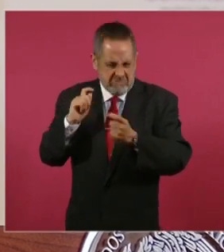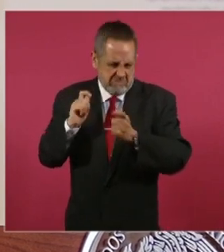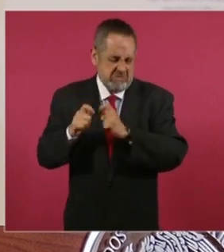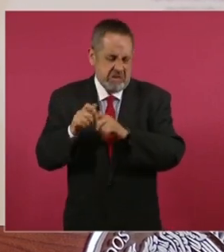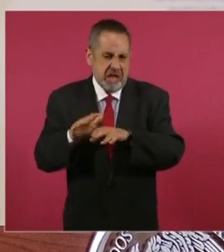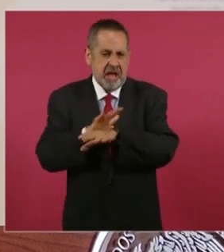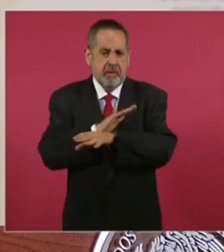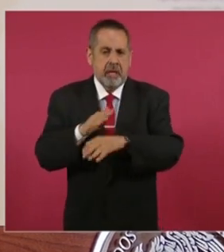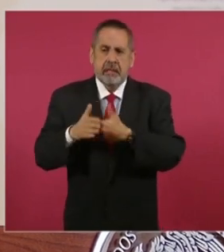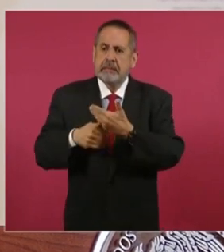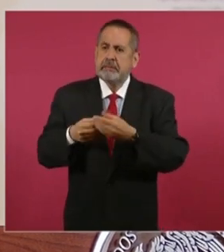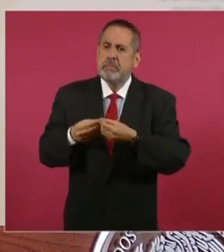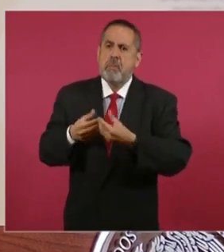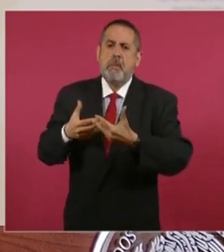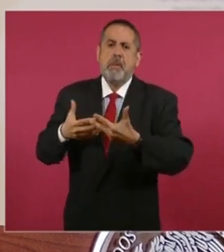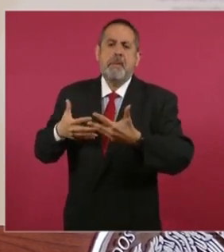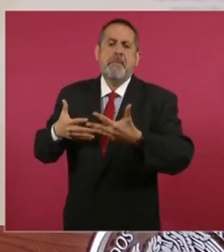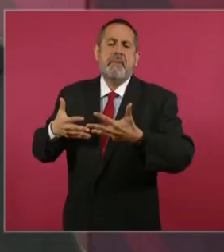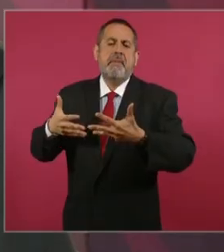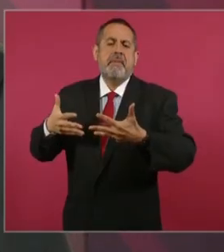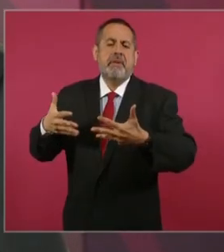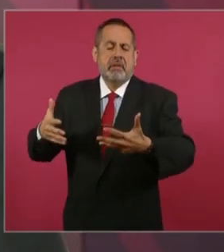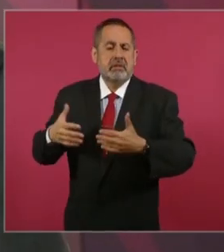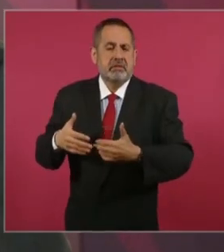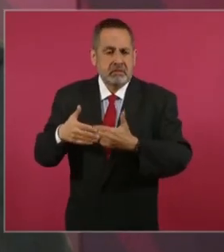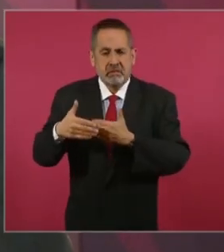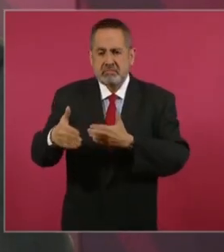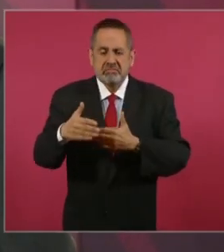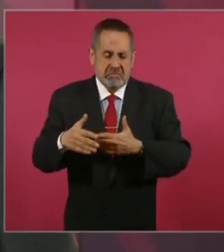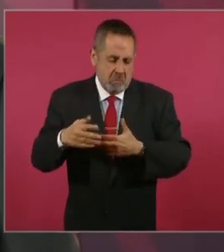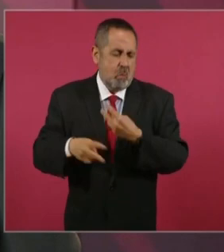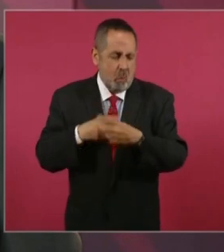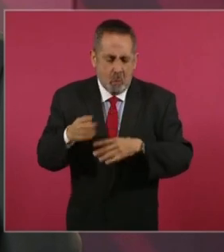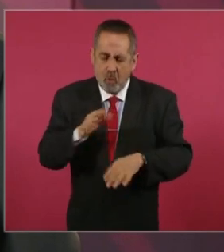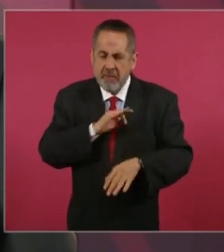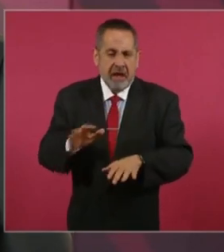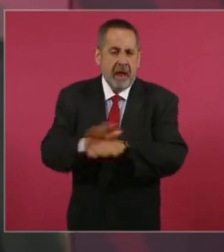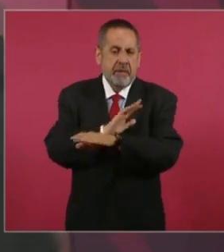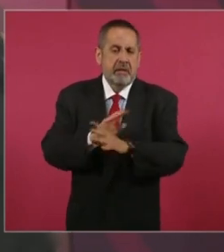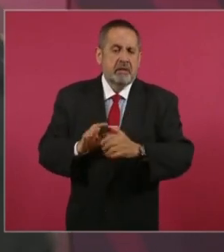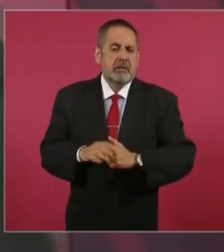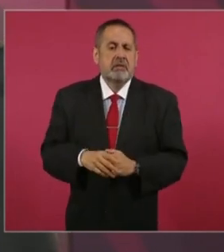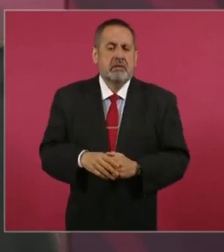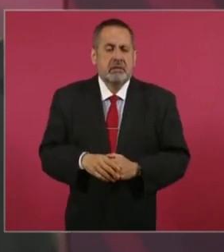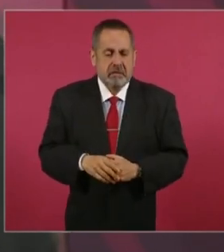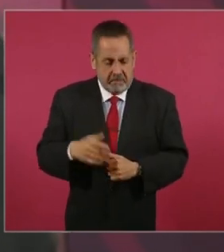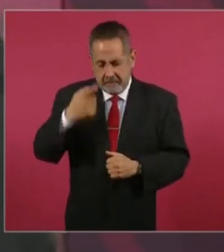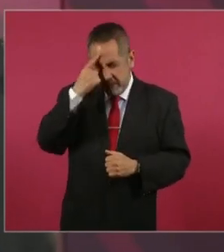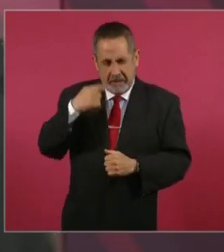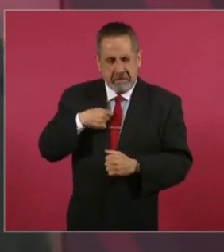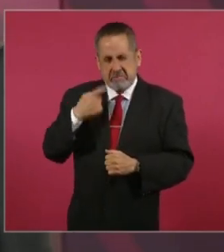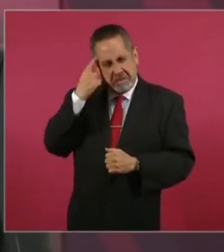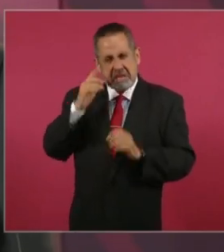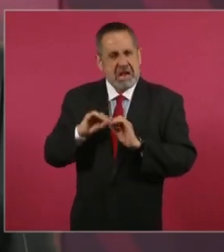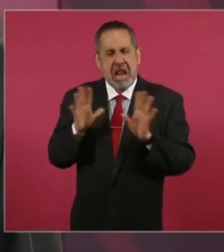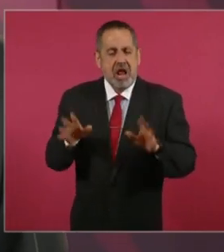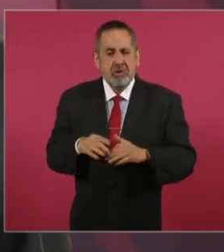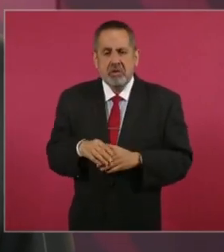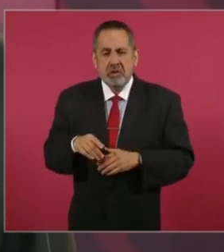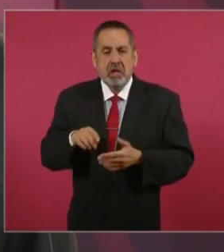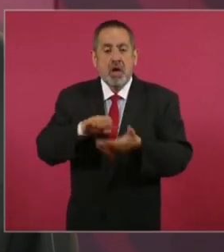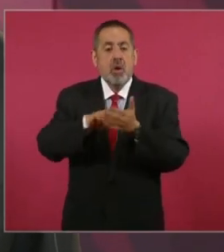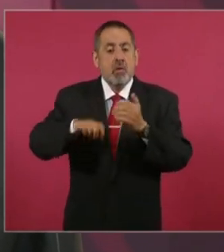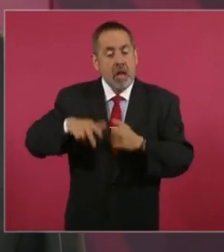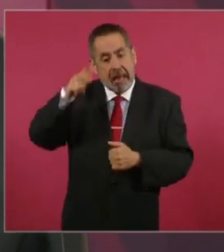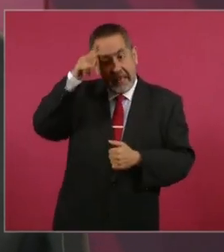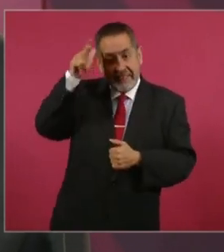entonces los cambios se dan yo tengo muy claro Hidalgo